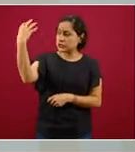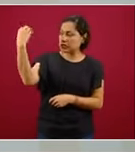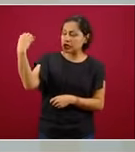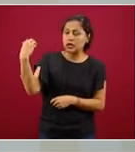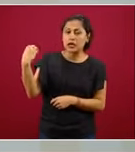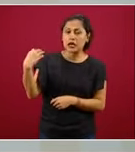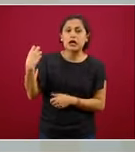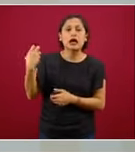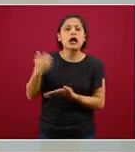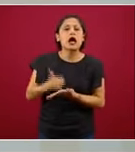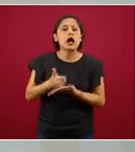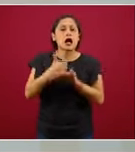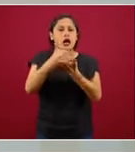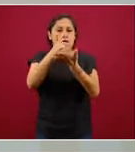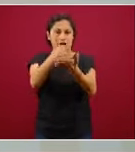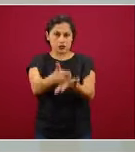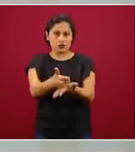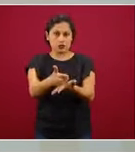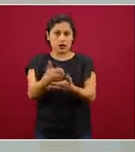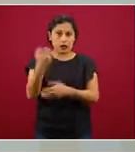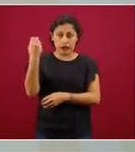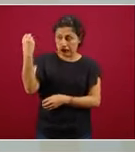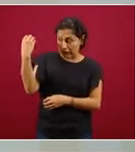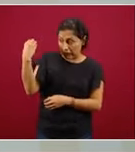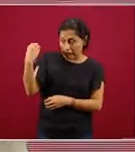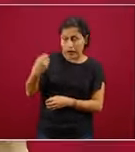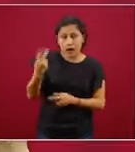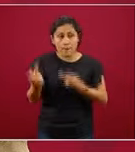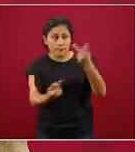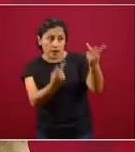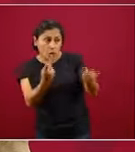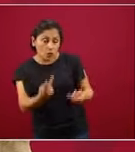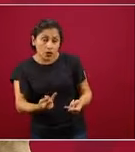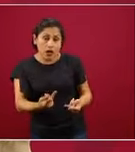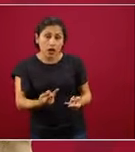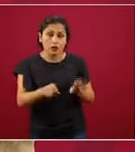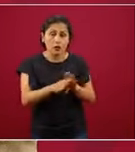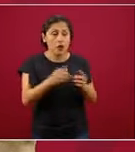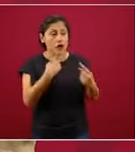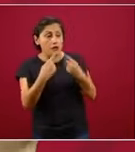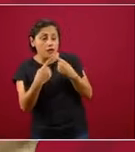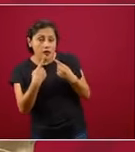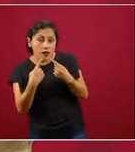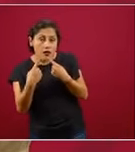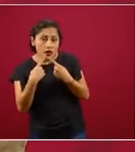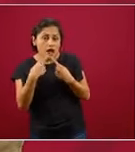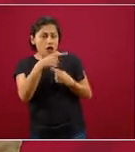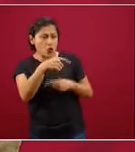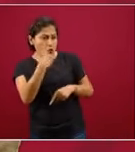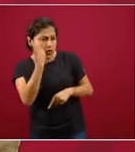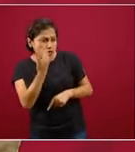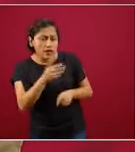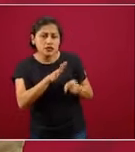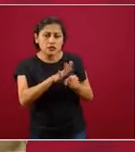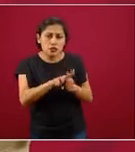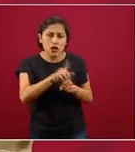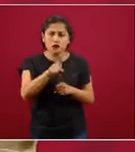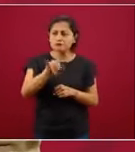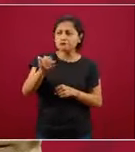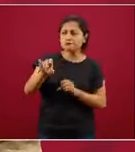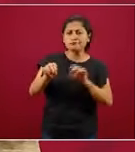instrumento de negociación con la sociedad para identificar de qué manera se puede